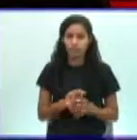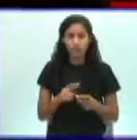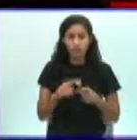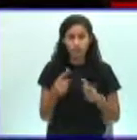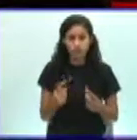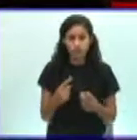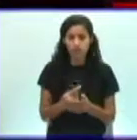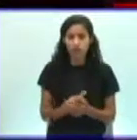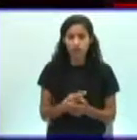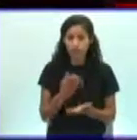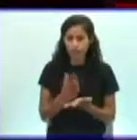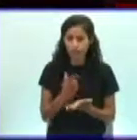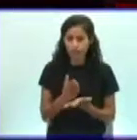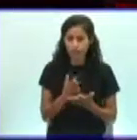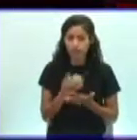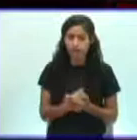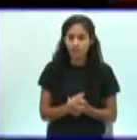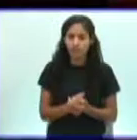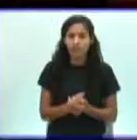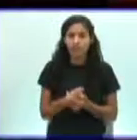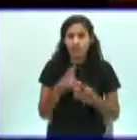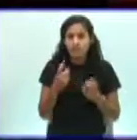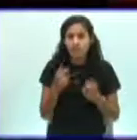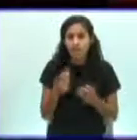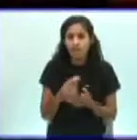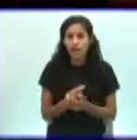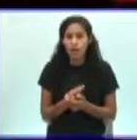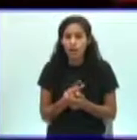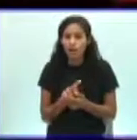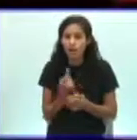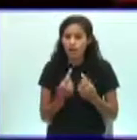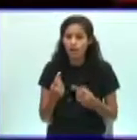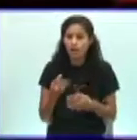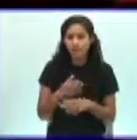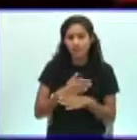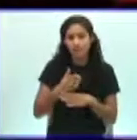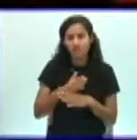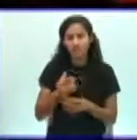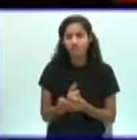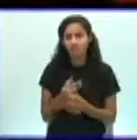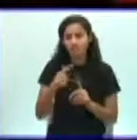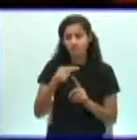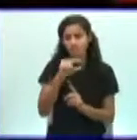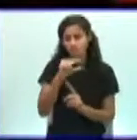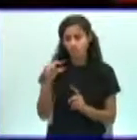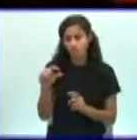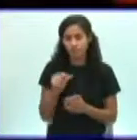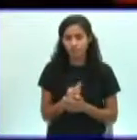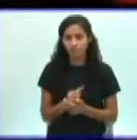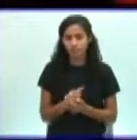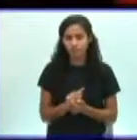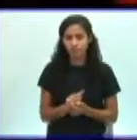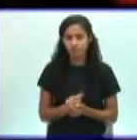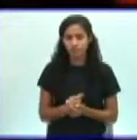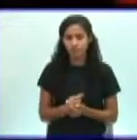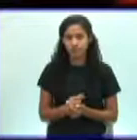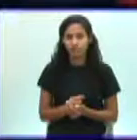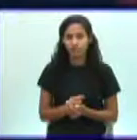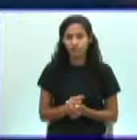eso nuestro encuentro requiere de un carácter especial. El tema es